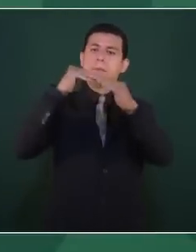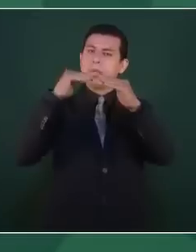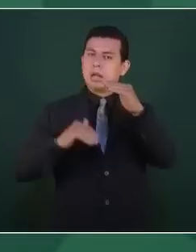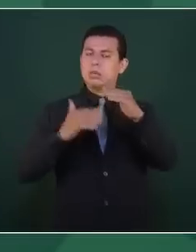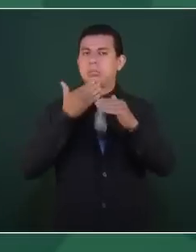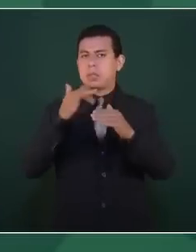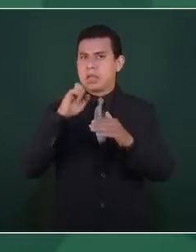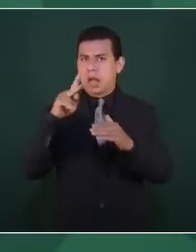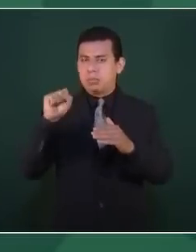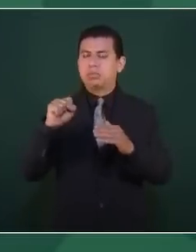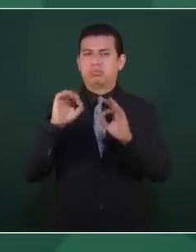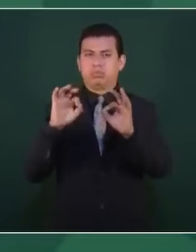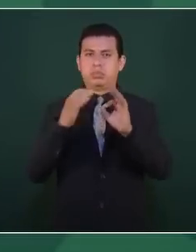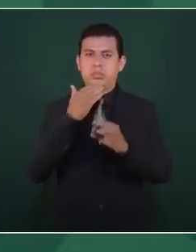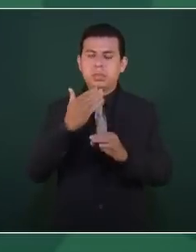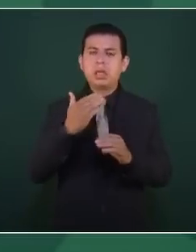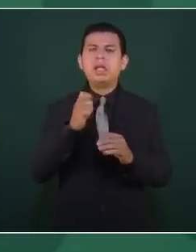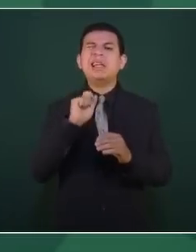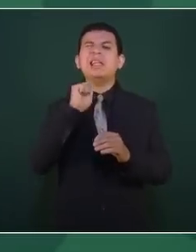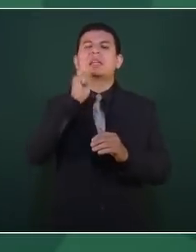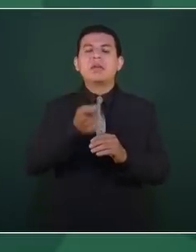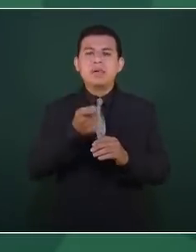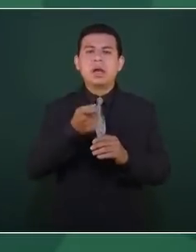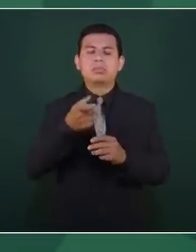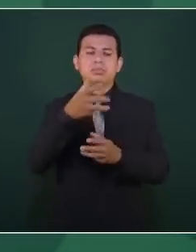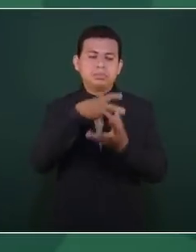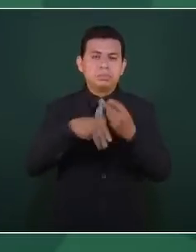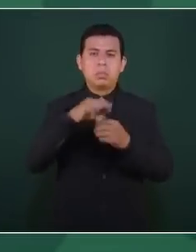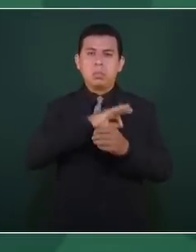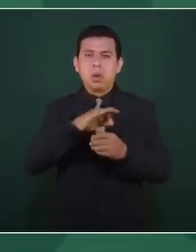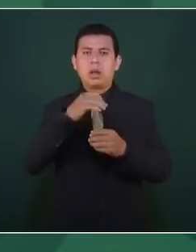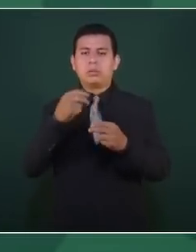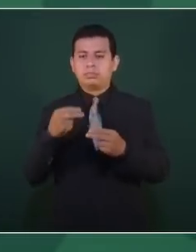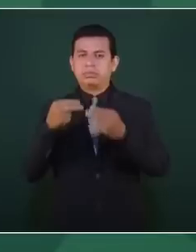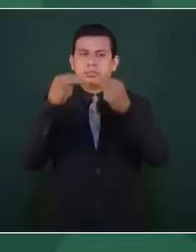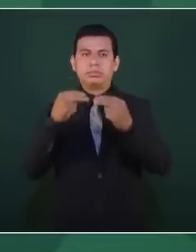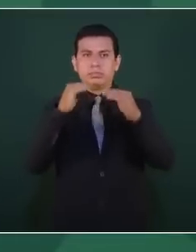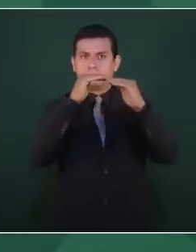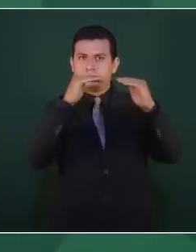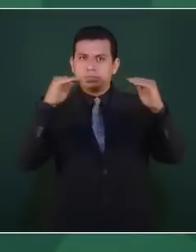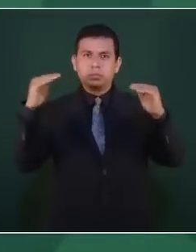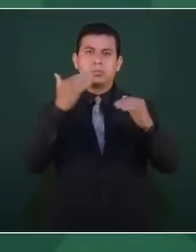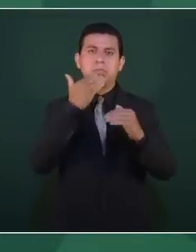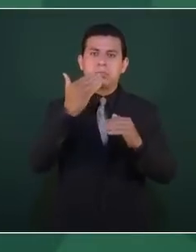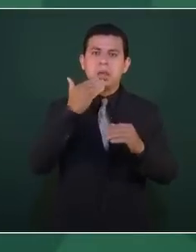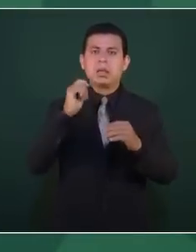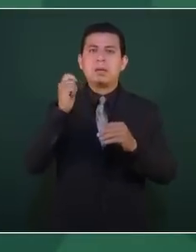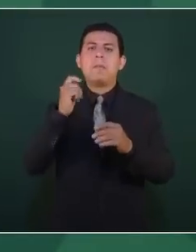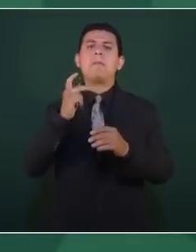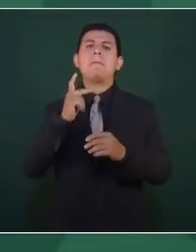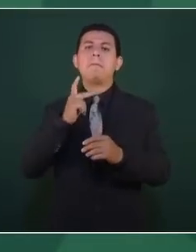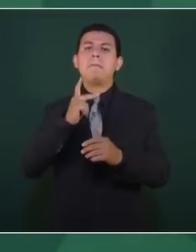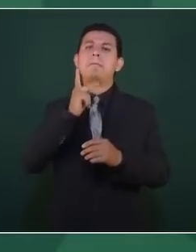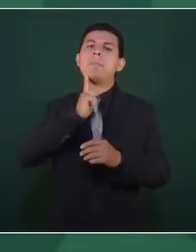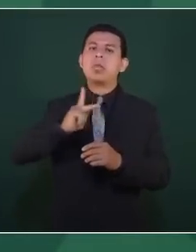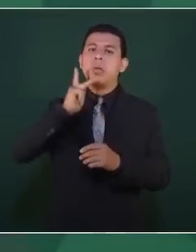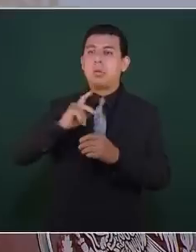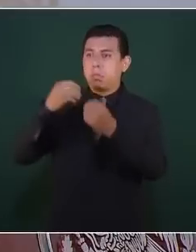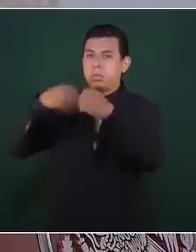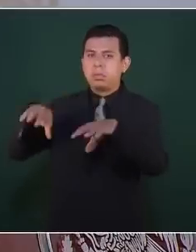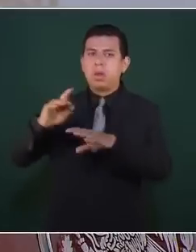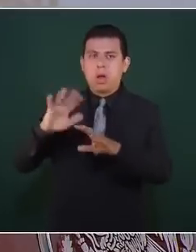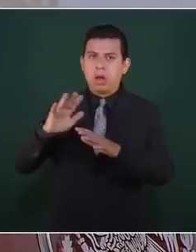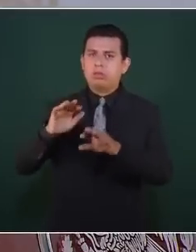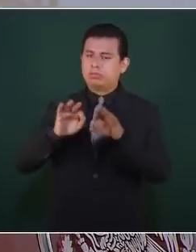eso corresponde al aumento en el precio del barril de petróleo, que estuvo el 15,